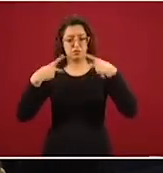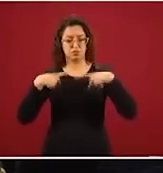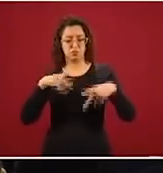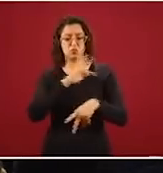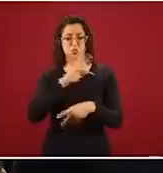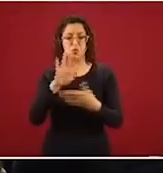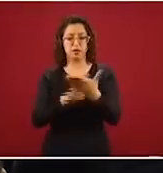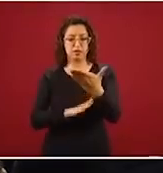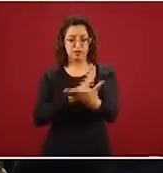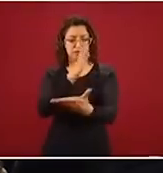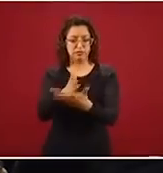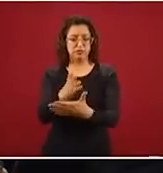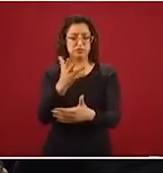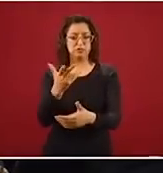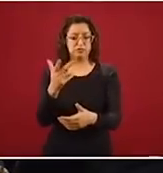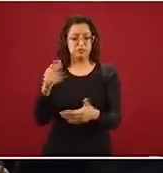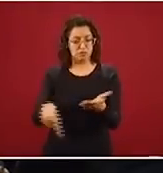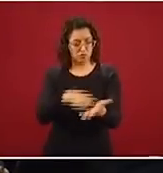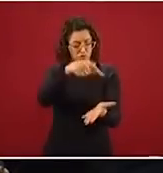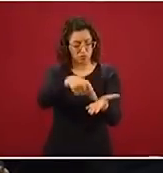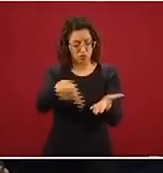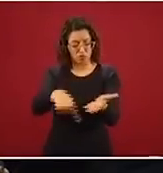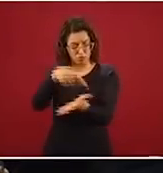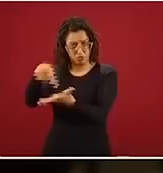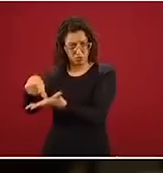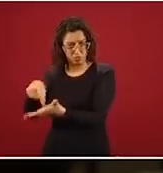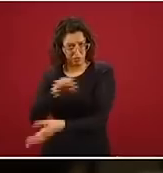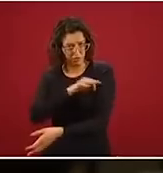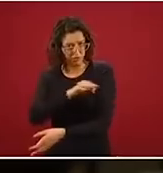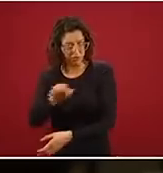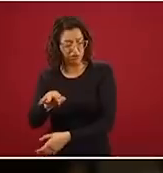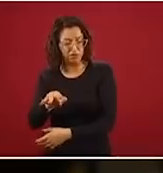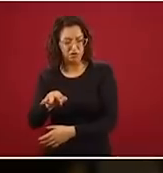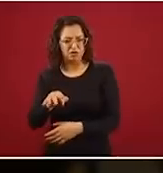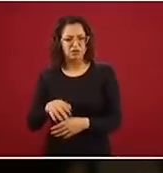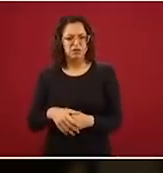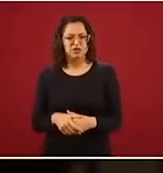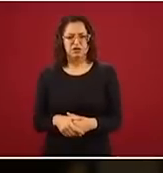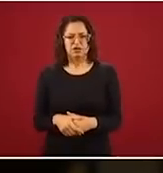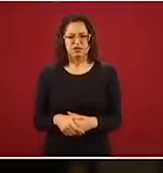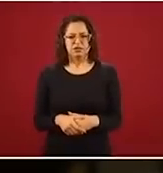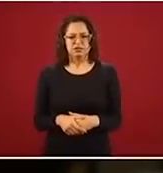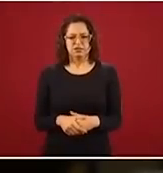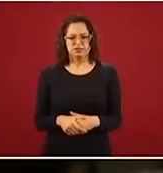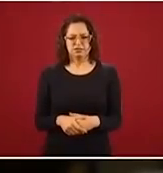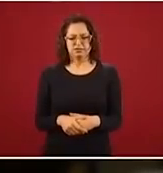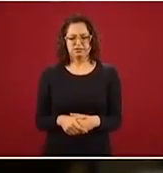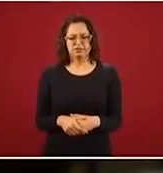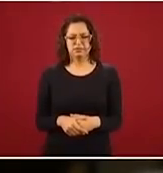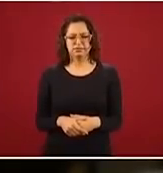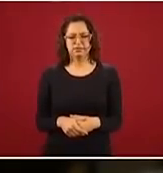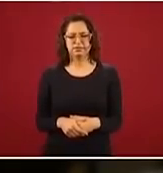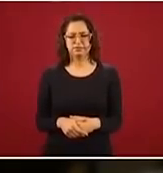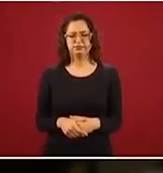acudir a estos puntos. También si coadyuvarán justamente para que